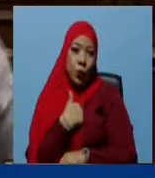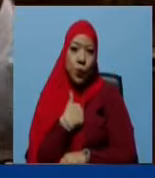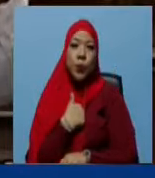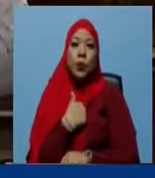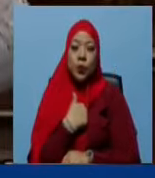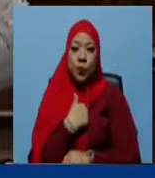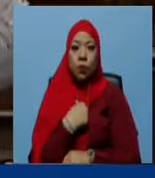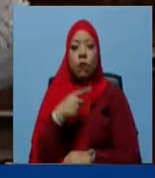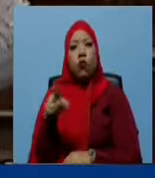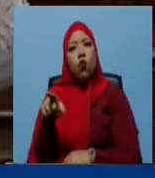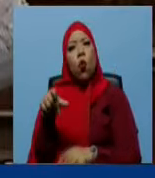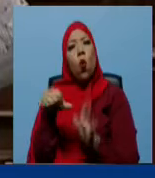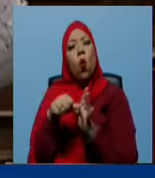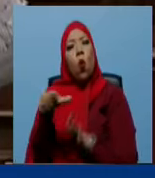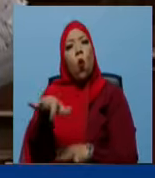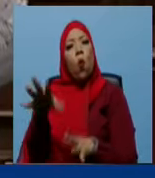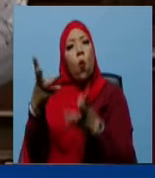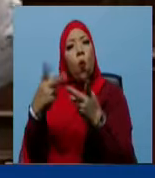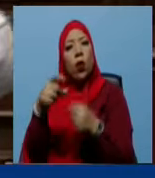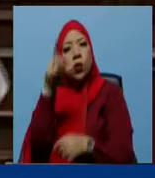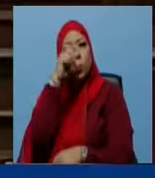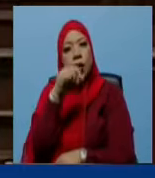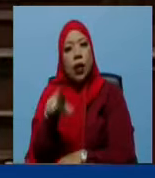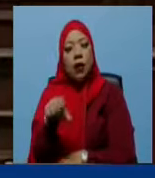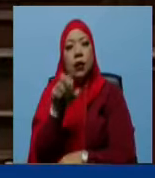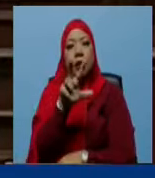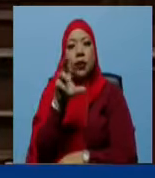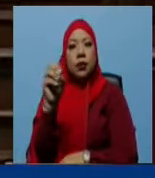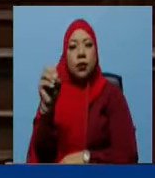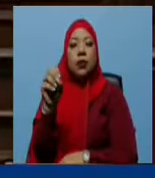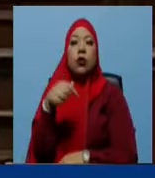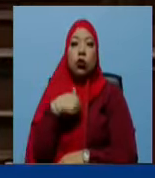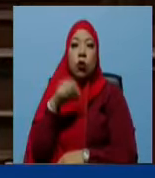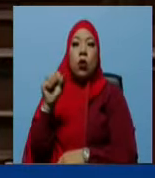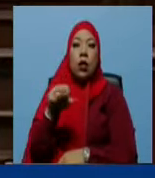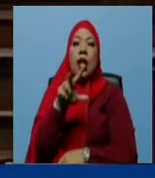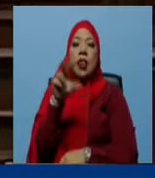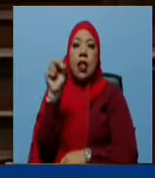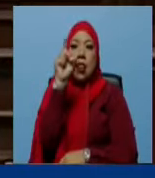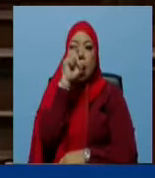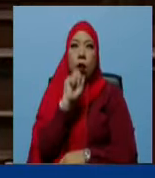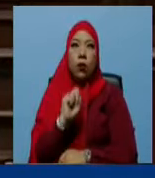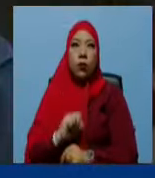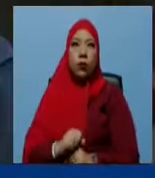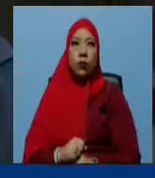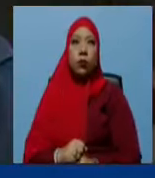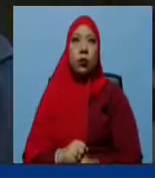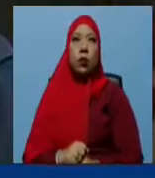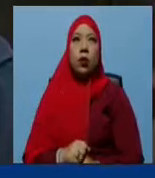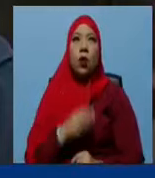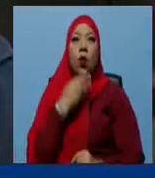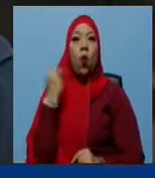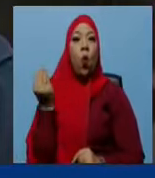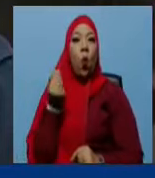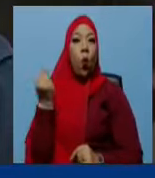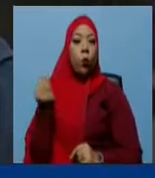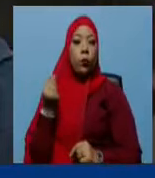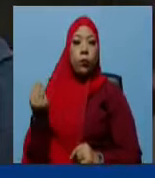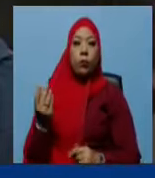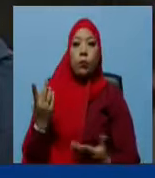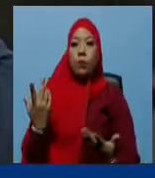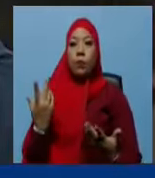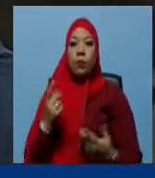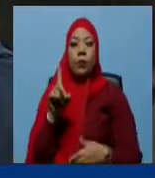¿Y Adán cuántos tenías tú, Adán? 30, ya tenías 30. Puro chamo, pues, los chamos de los